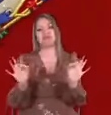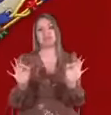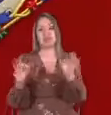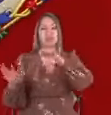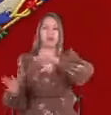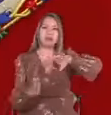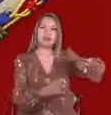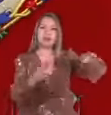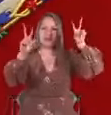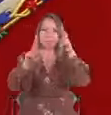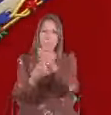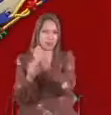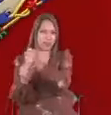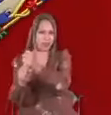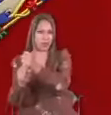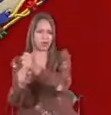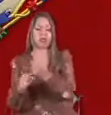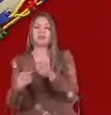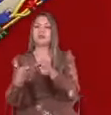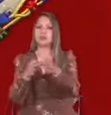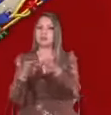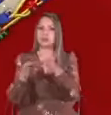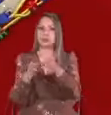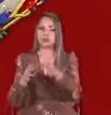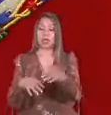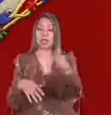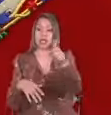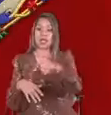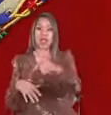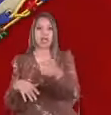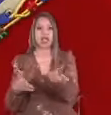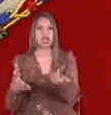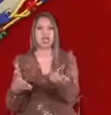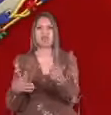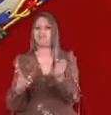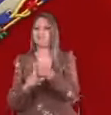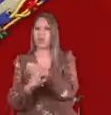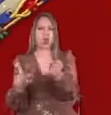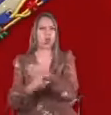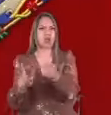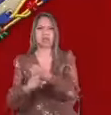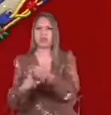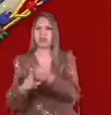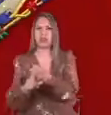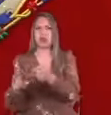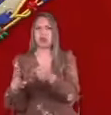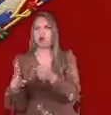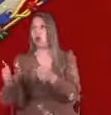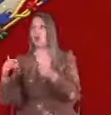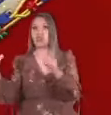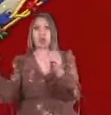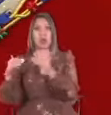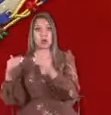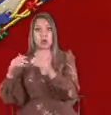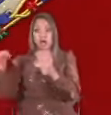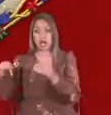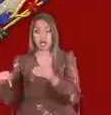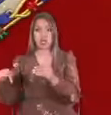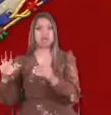seguridad, basta con señalar que vivimos en la región más desigual y más violenta del mundo. Y la relación entre desigualdad